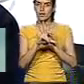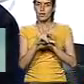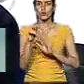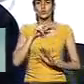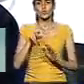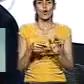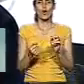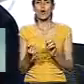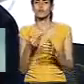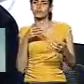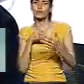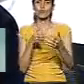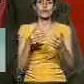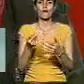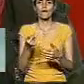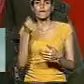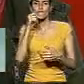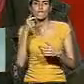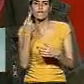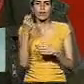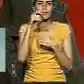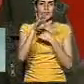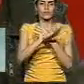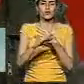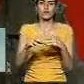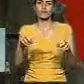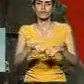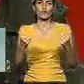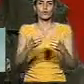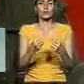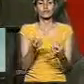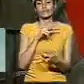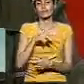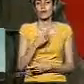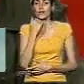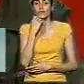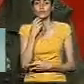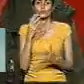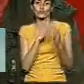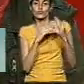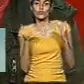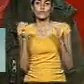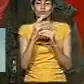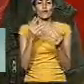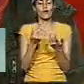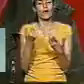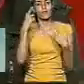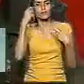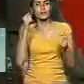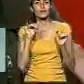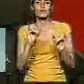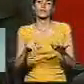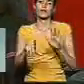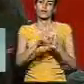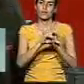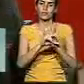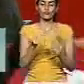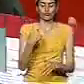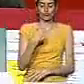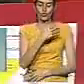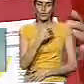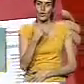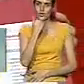vamos a enfrentar la criminalidad y la violencia, estaremos generando una expectativa superior a las capacidades de la propia ley. Pero yo quiero